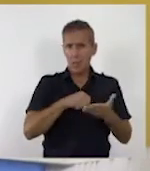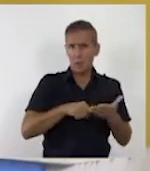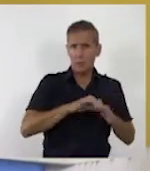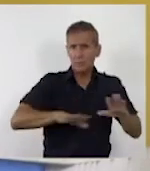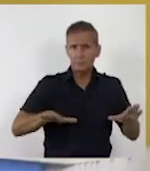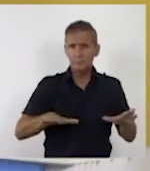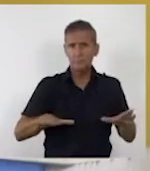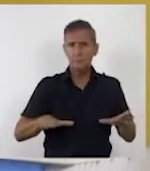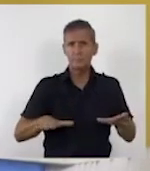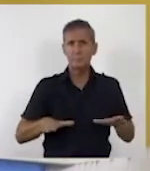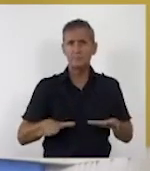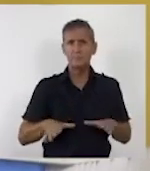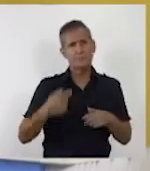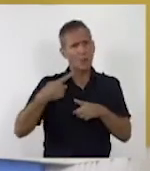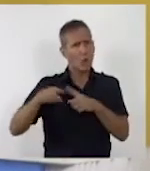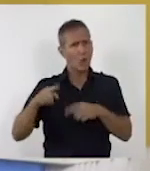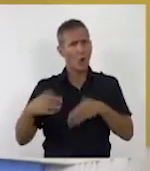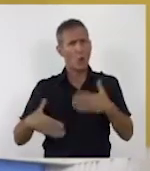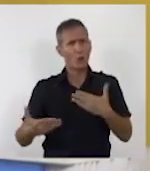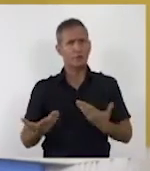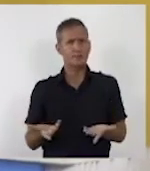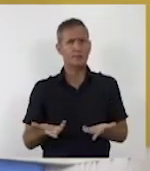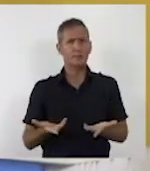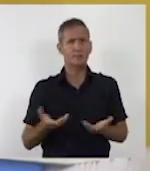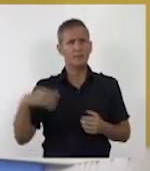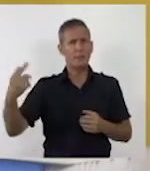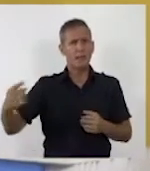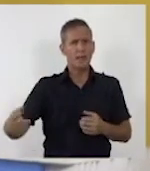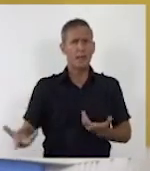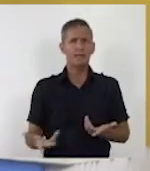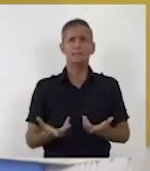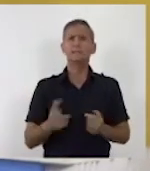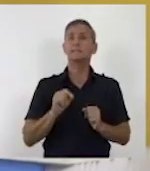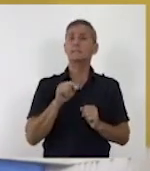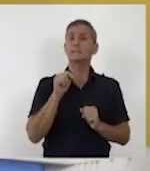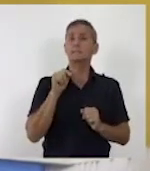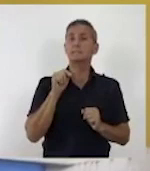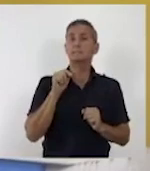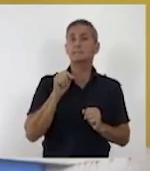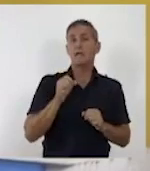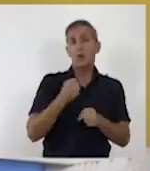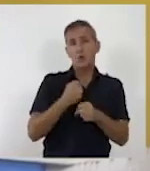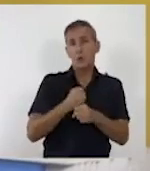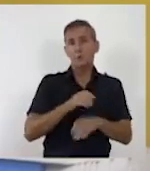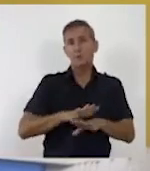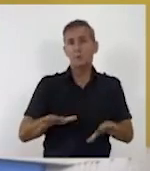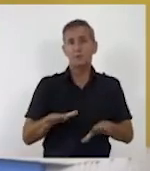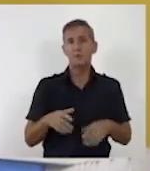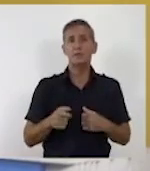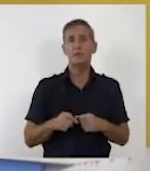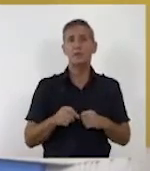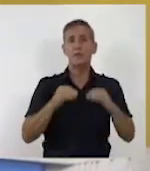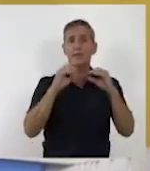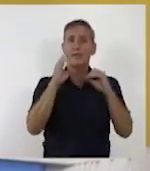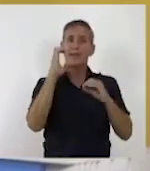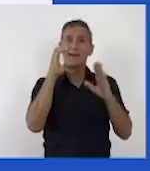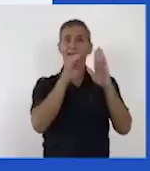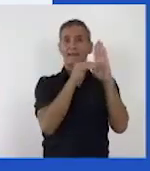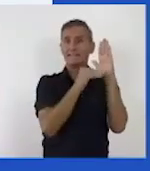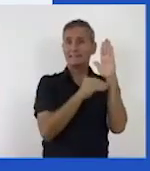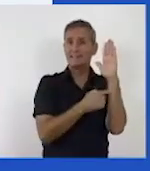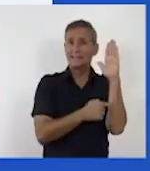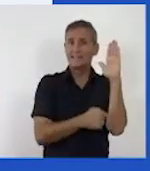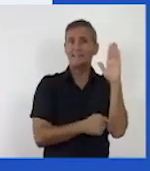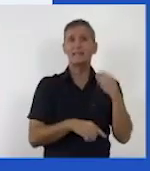ya copiaron las palabras otra actividad que permite ejercitar lo que hemos trabajado está la clasificación de las